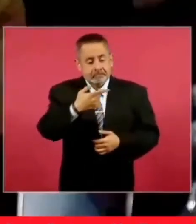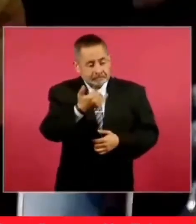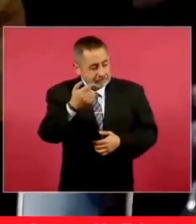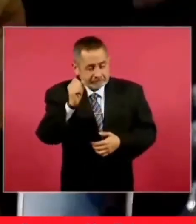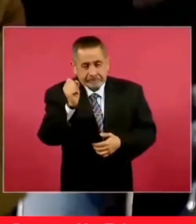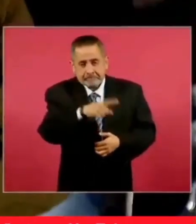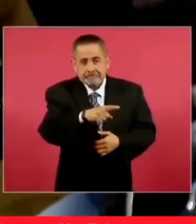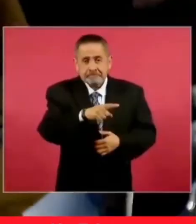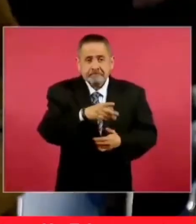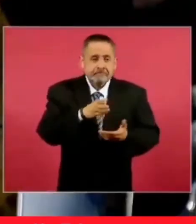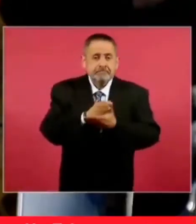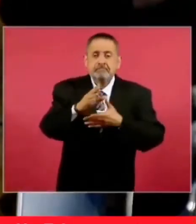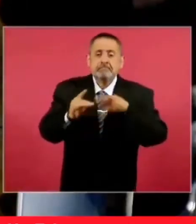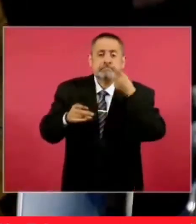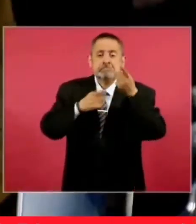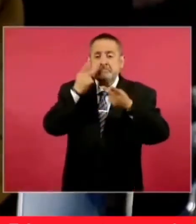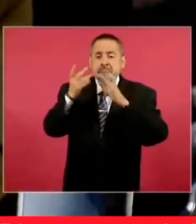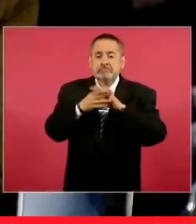se metió a